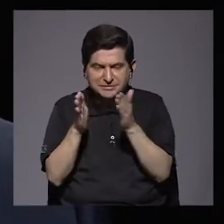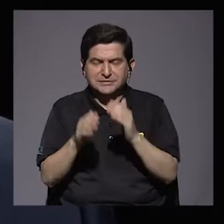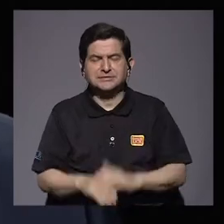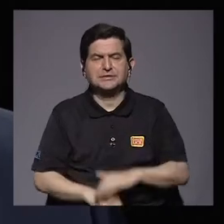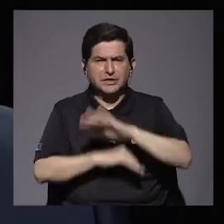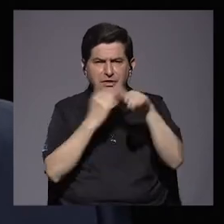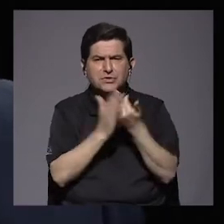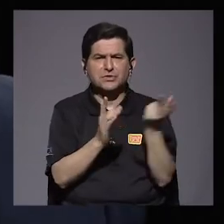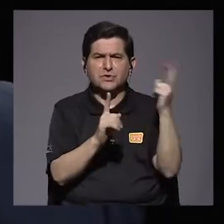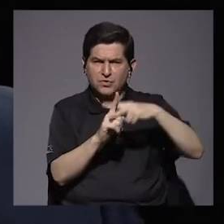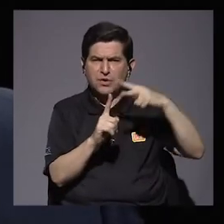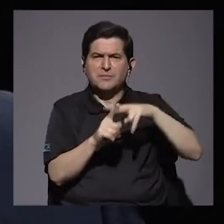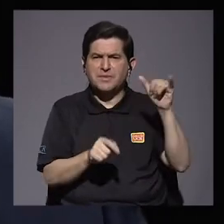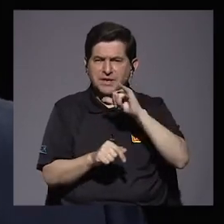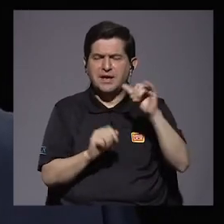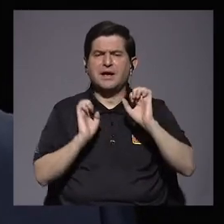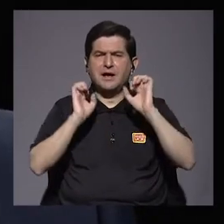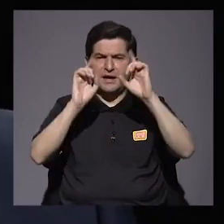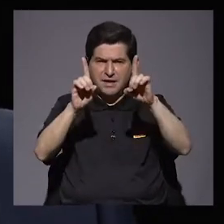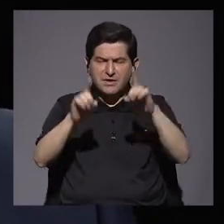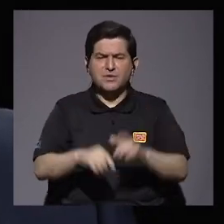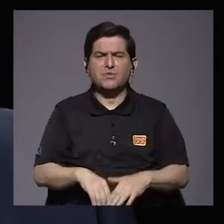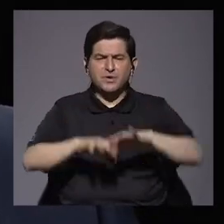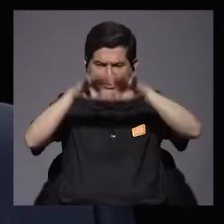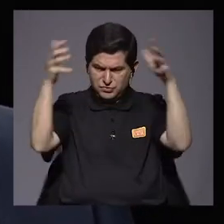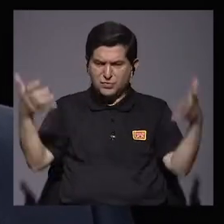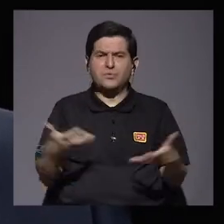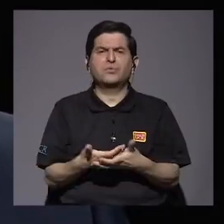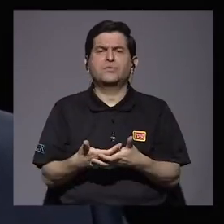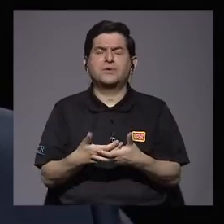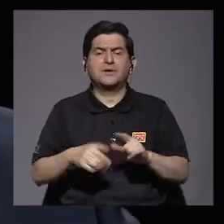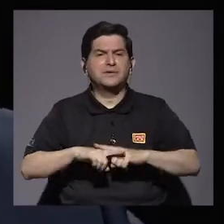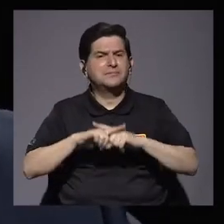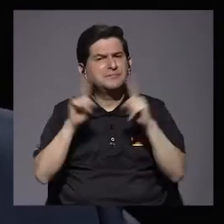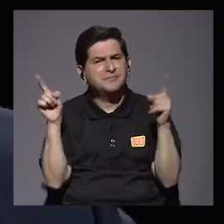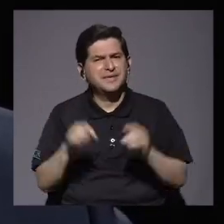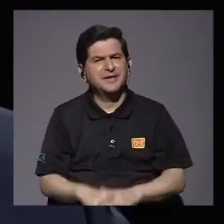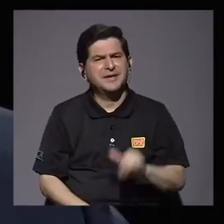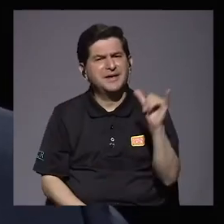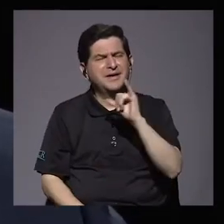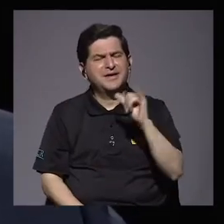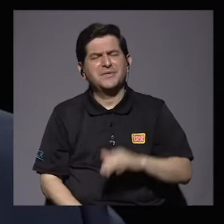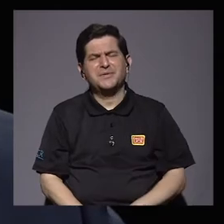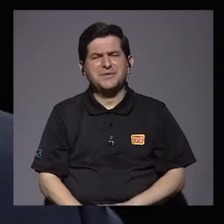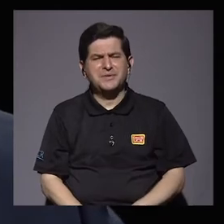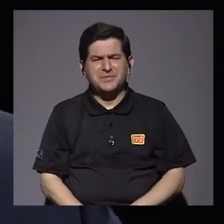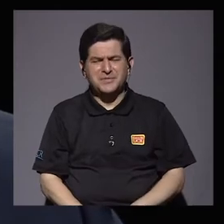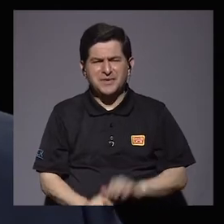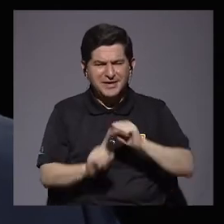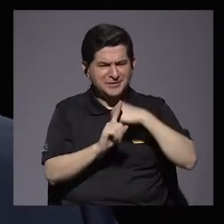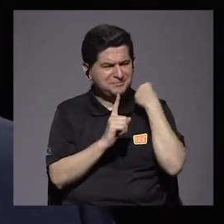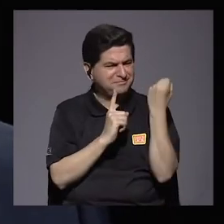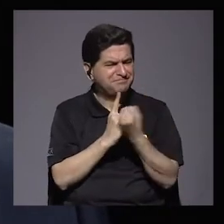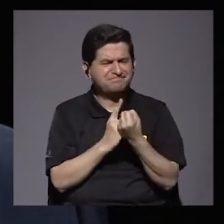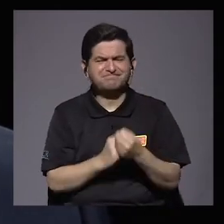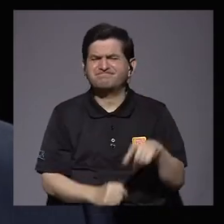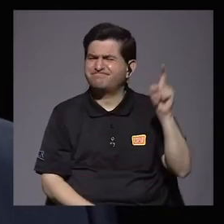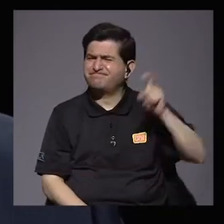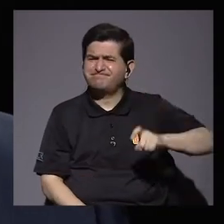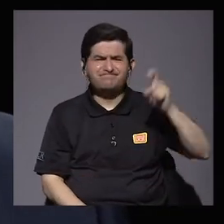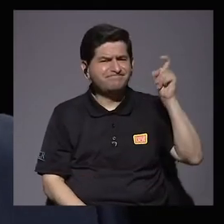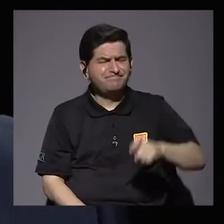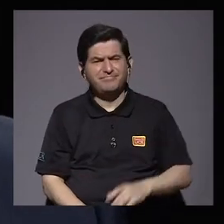universidad pública aplica para toda la educación a nivel global. Absolutamente. Pero en ese mismo parámetro nos encontramos una